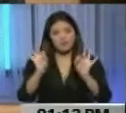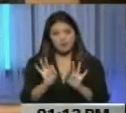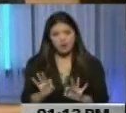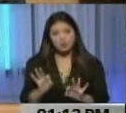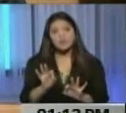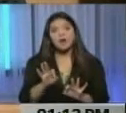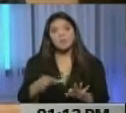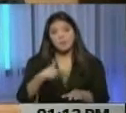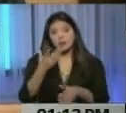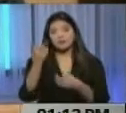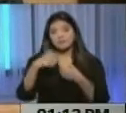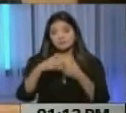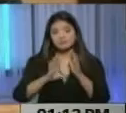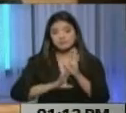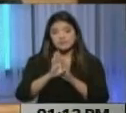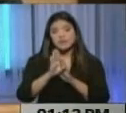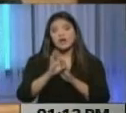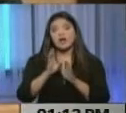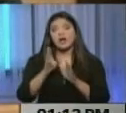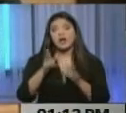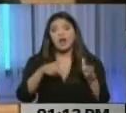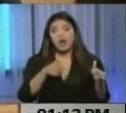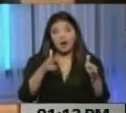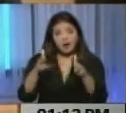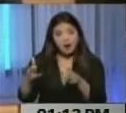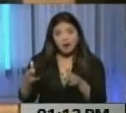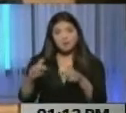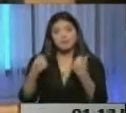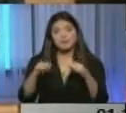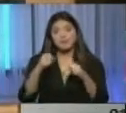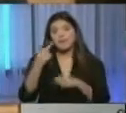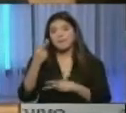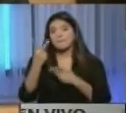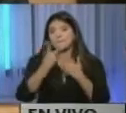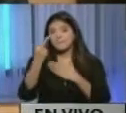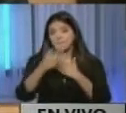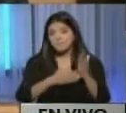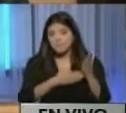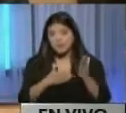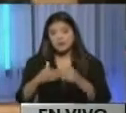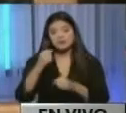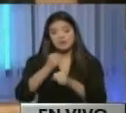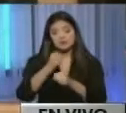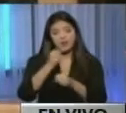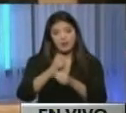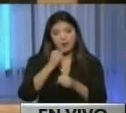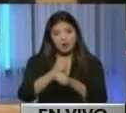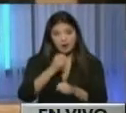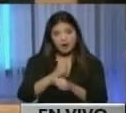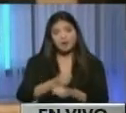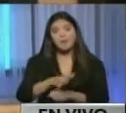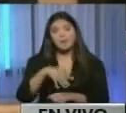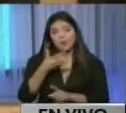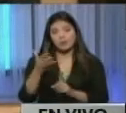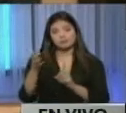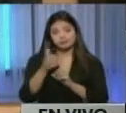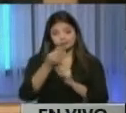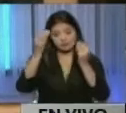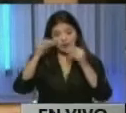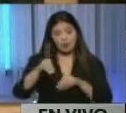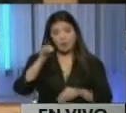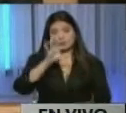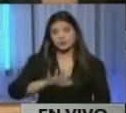que proscriba la utilización de las armas en ejercicio de la política y de trabajar conjuntamente por lograr un consenso